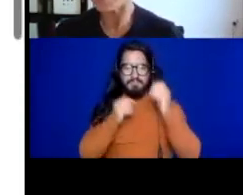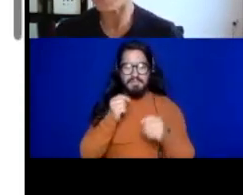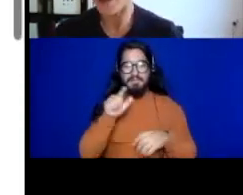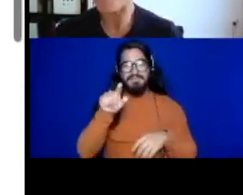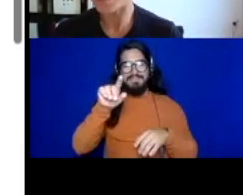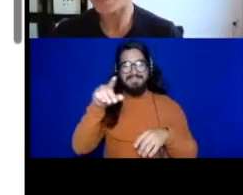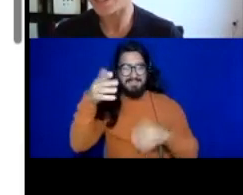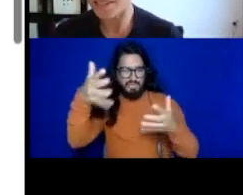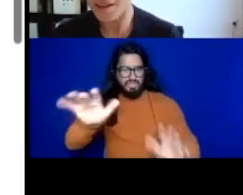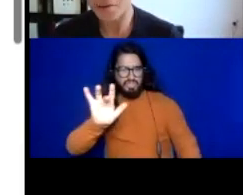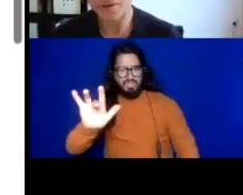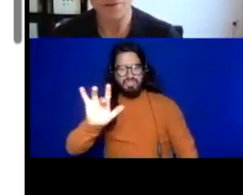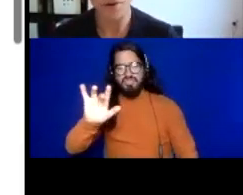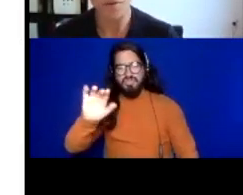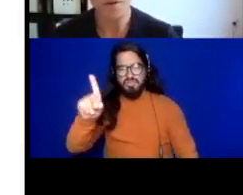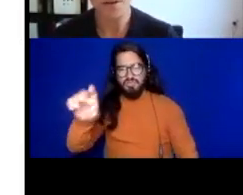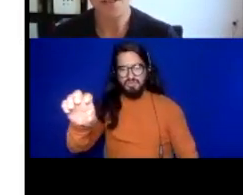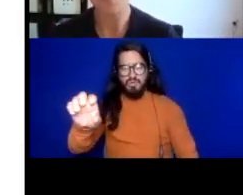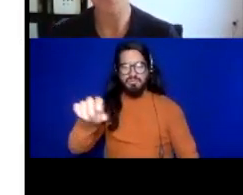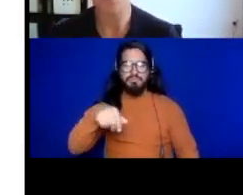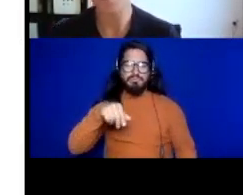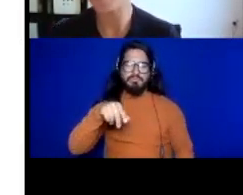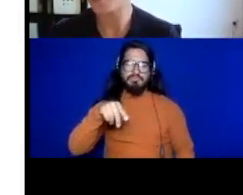Y ya lo finalizas.